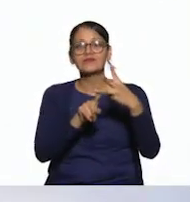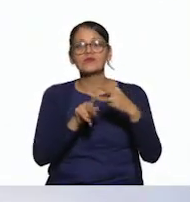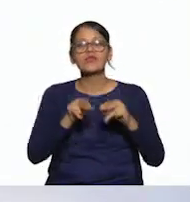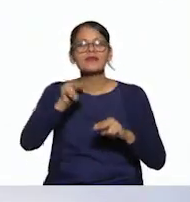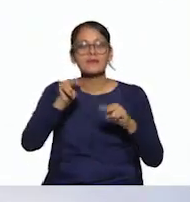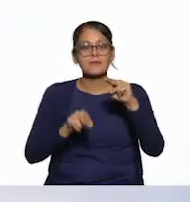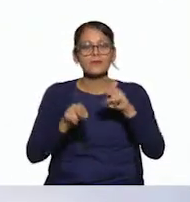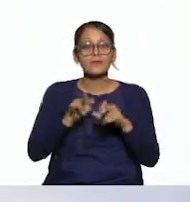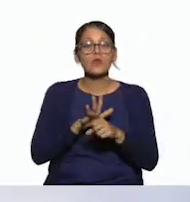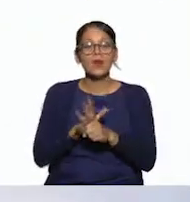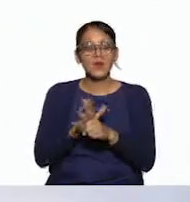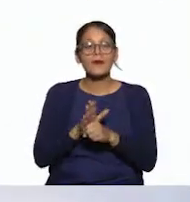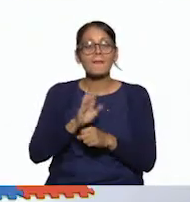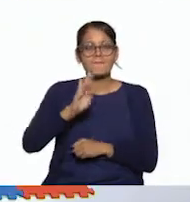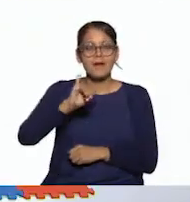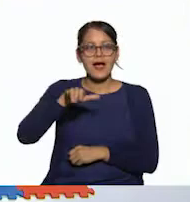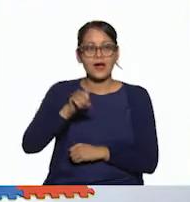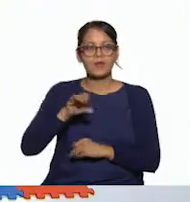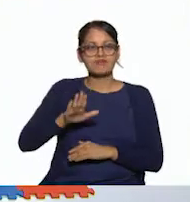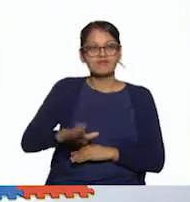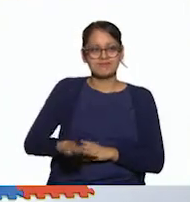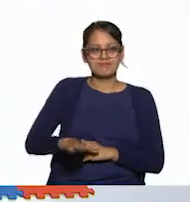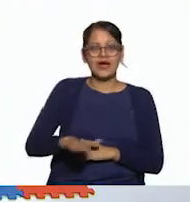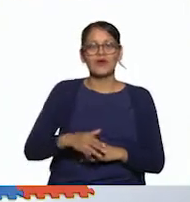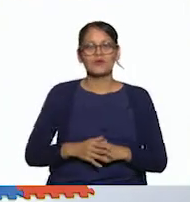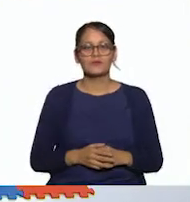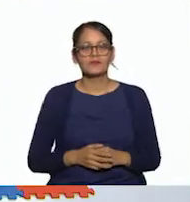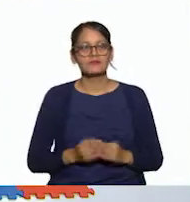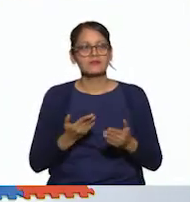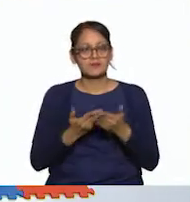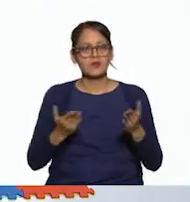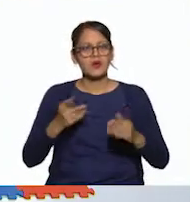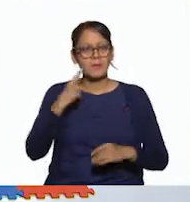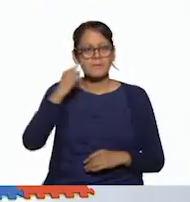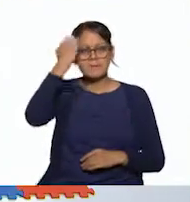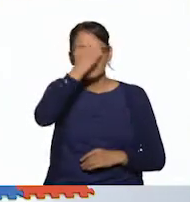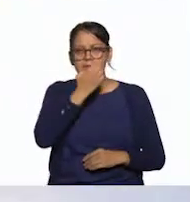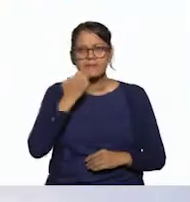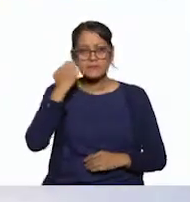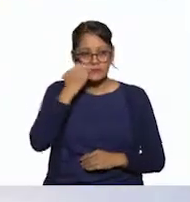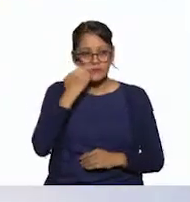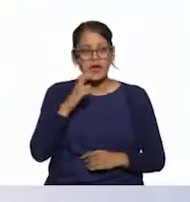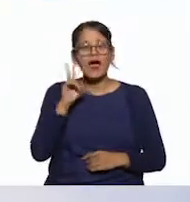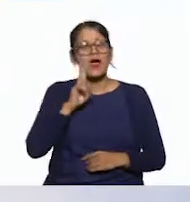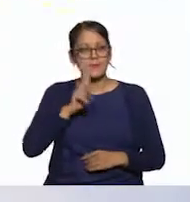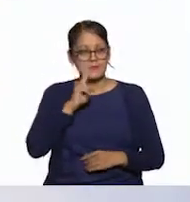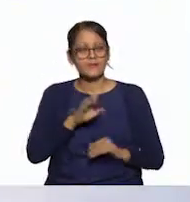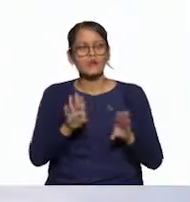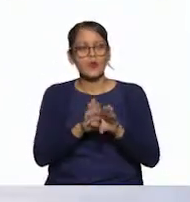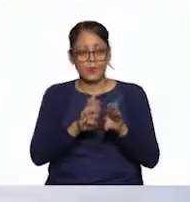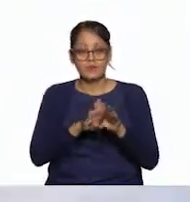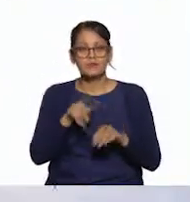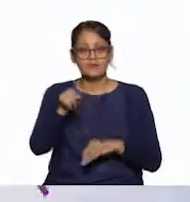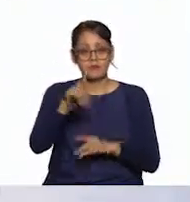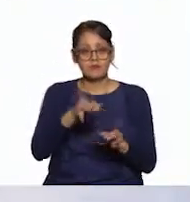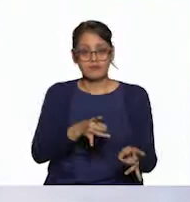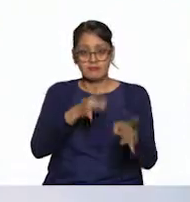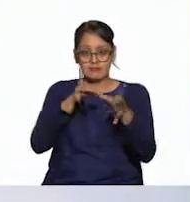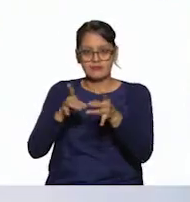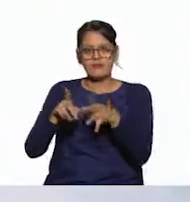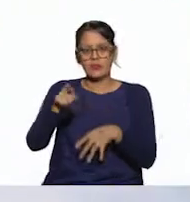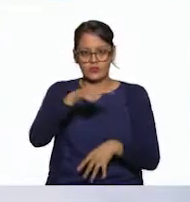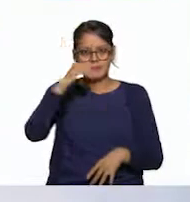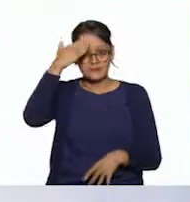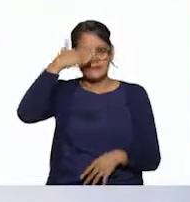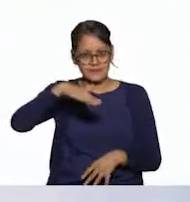es? El nivel bajo. El nivel bajo. Vamos a explorarlo de acuerdo a los movimientos y las direcciones que ya sabemos.